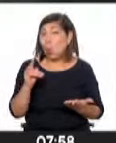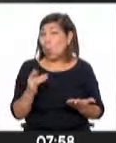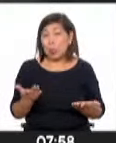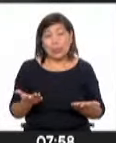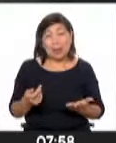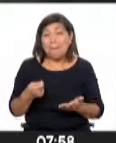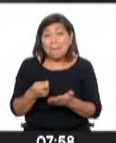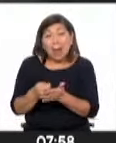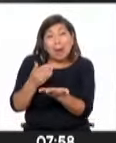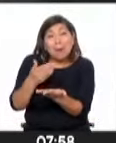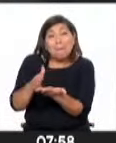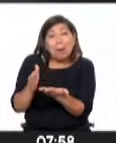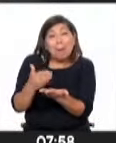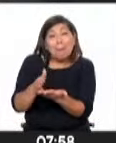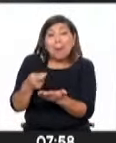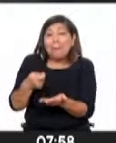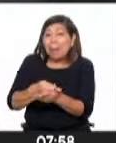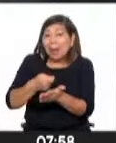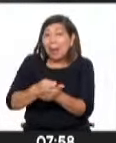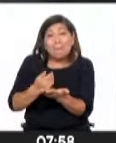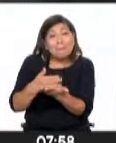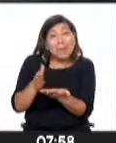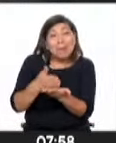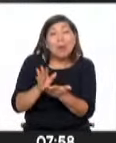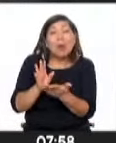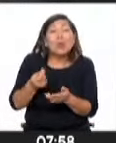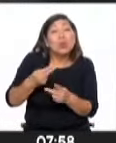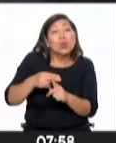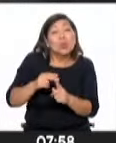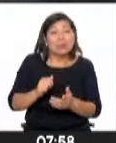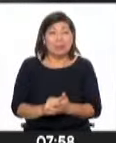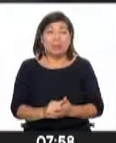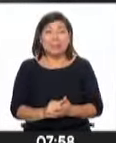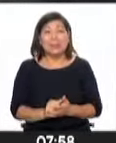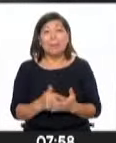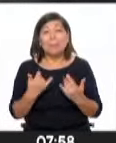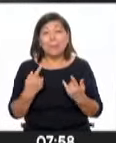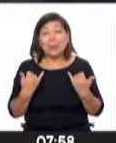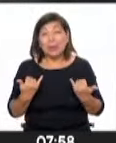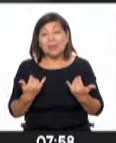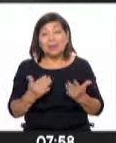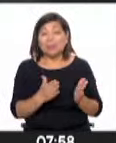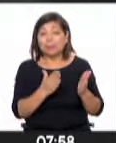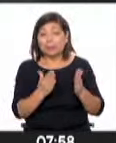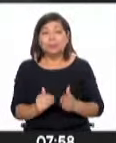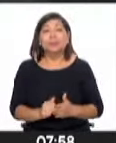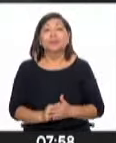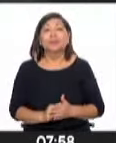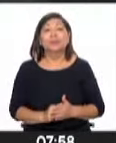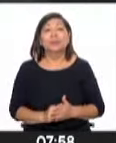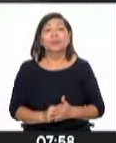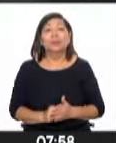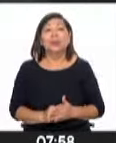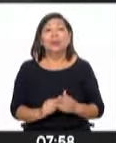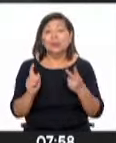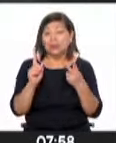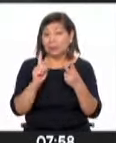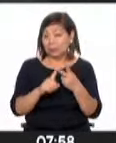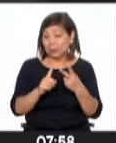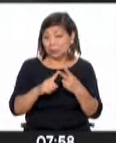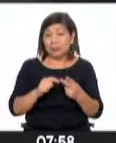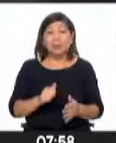sujeto de crédito, está negado para el sistema financiero por su mal récord crediticio, ¿no? Eso por un lado, esa es una primera causa. La